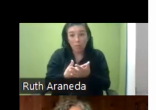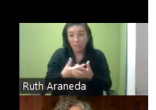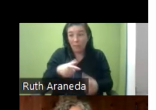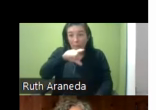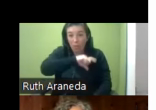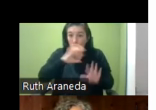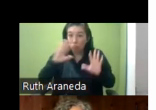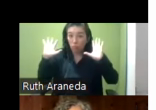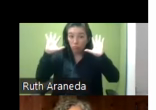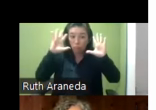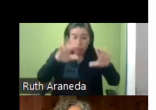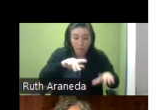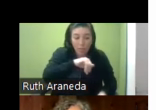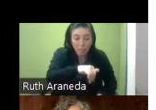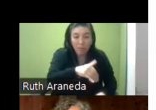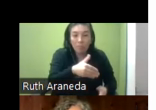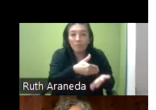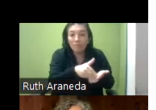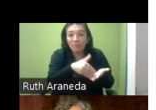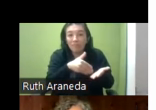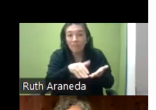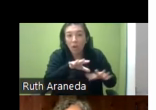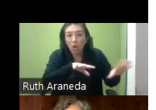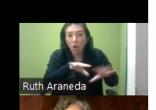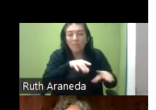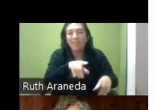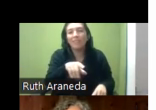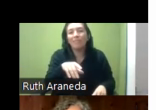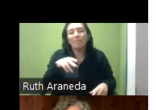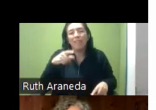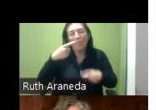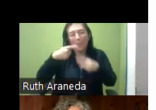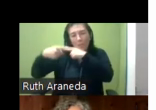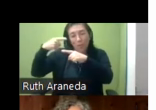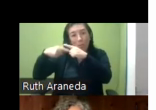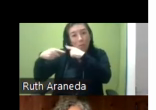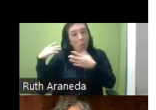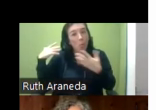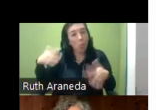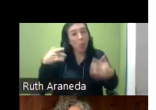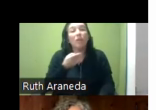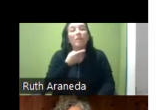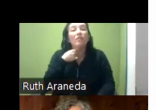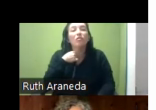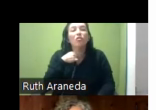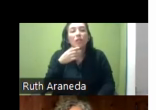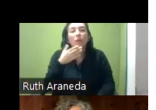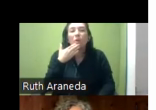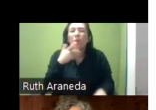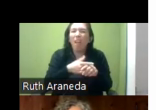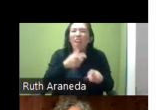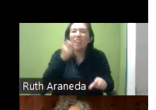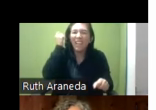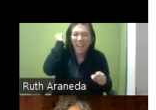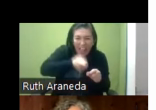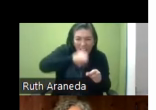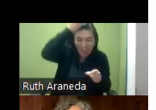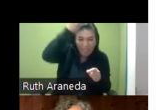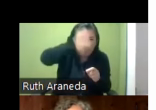presentes, y eso se llama arqueología histórica, y también es muy interesante. Por ejemplo, aquí hay clavos de